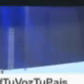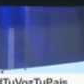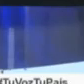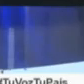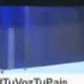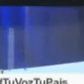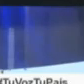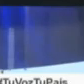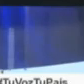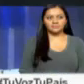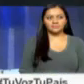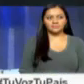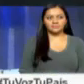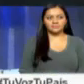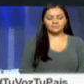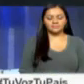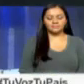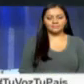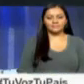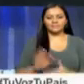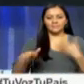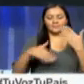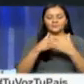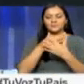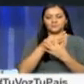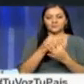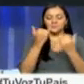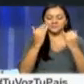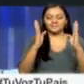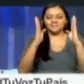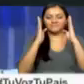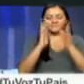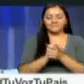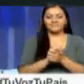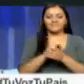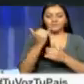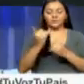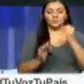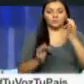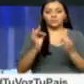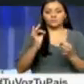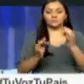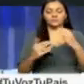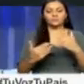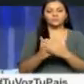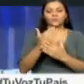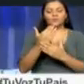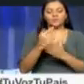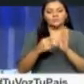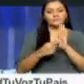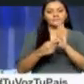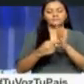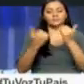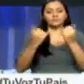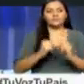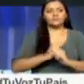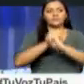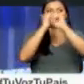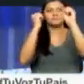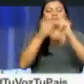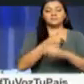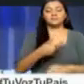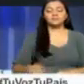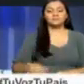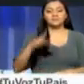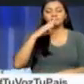los hechos que hacen noticia en el Ecuador y el mundo. La justicia en nuestro país tiene un nuevo rostro. Esta mañana el presidente